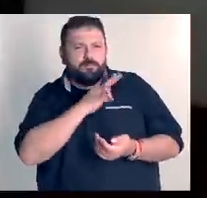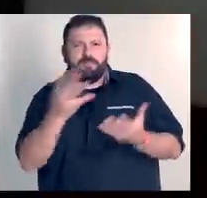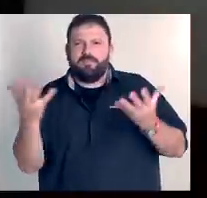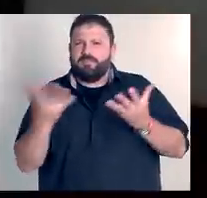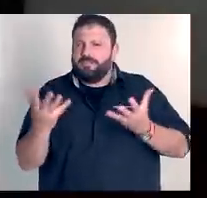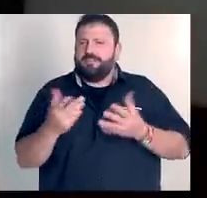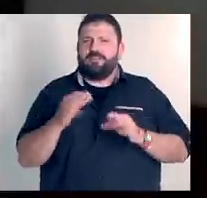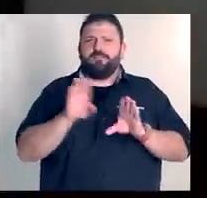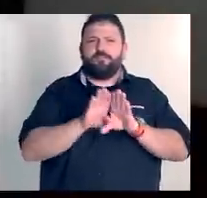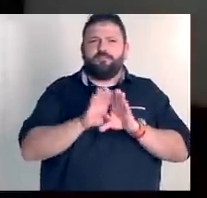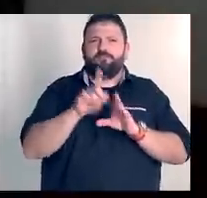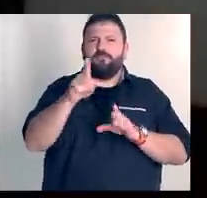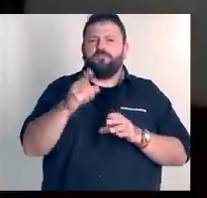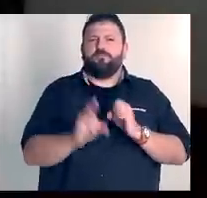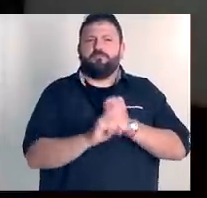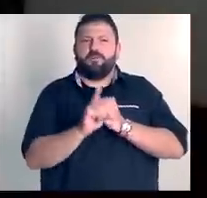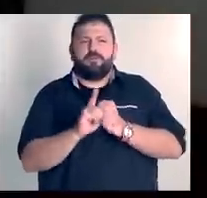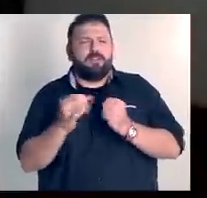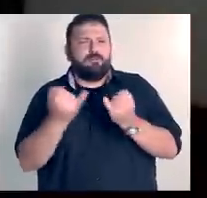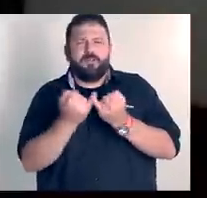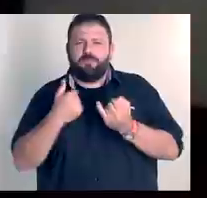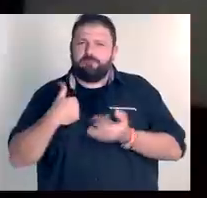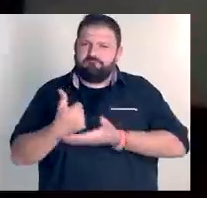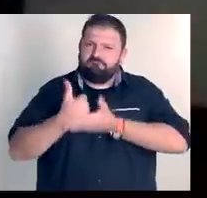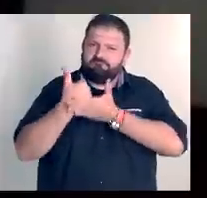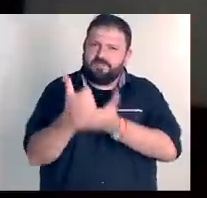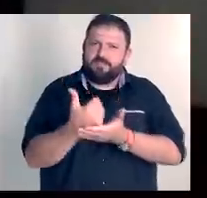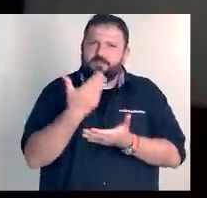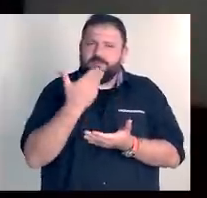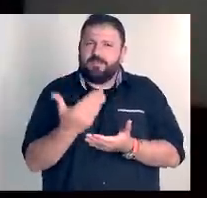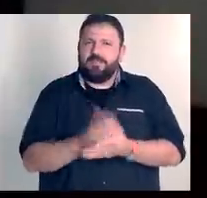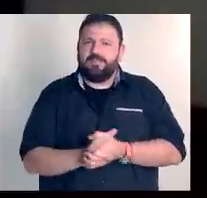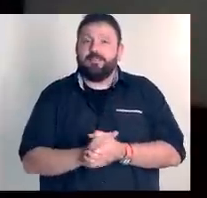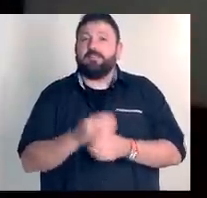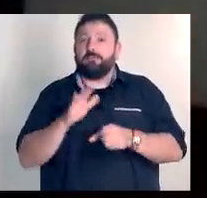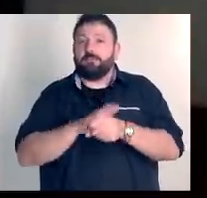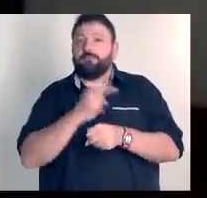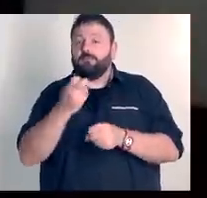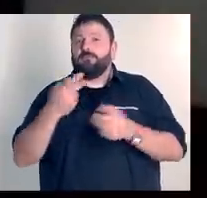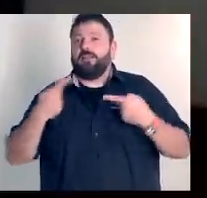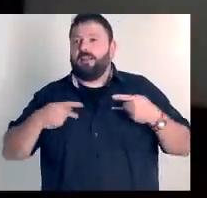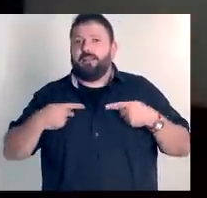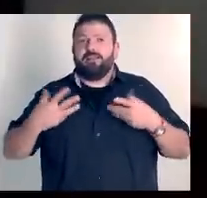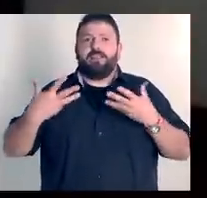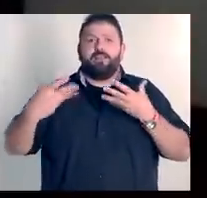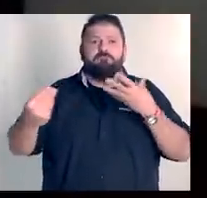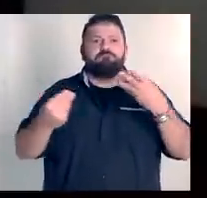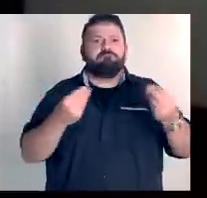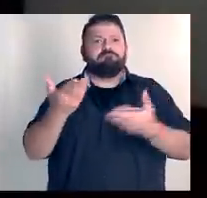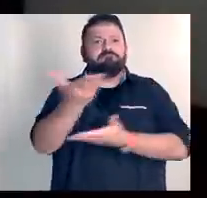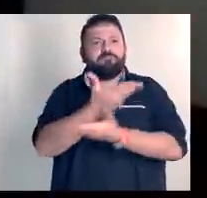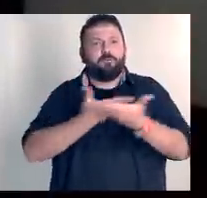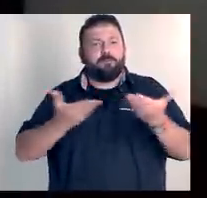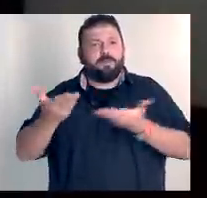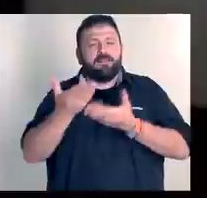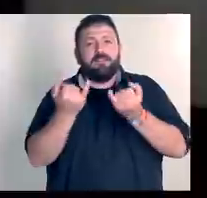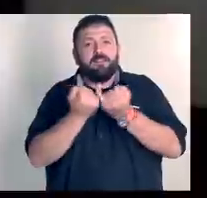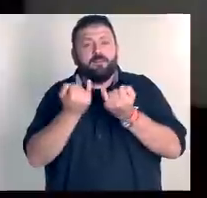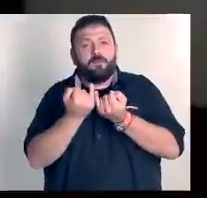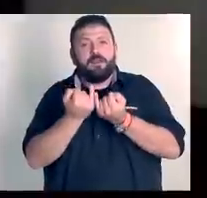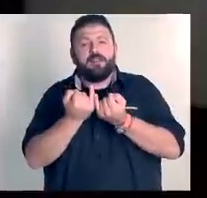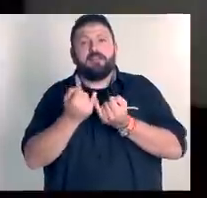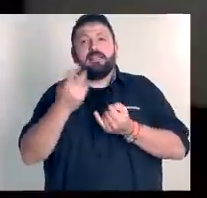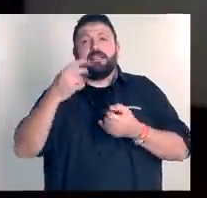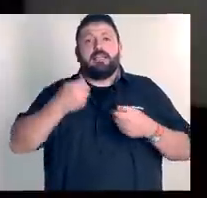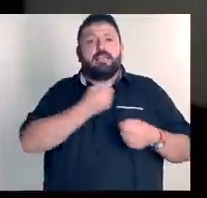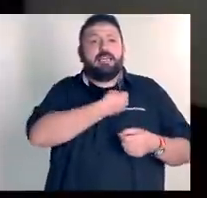económico, las cosas se van a abrir. Ir con la mentalidad de que la gente que le compartes el producto tenga la salud que está buscando y